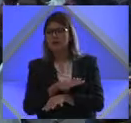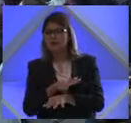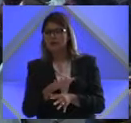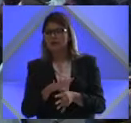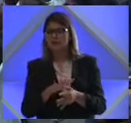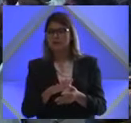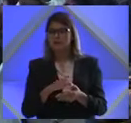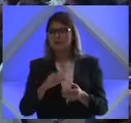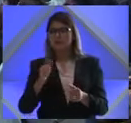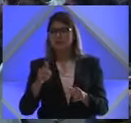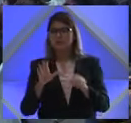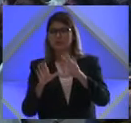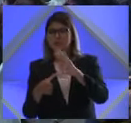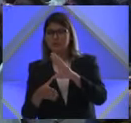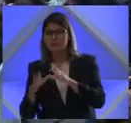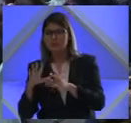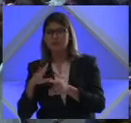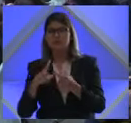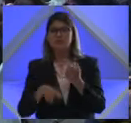satélites